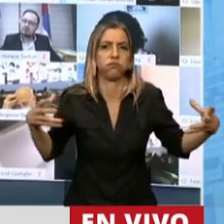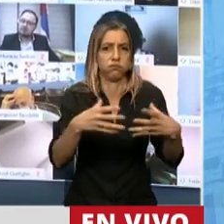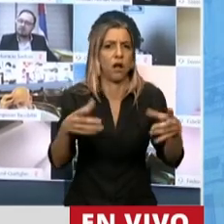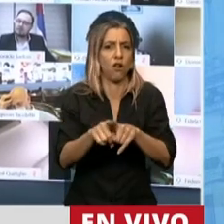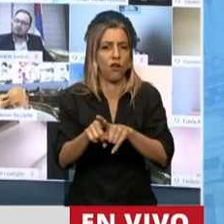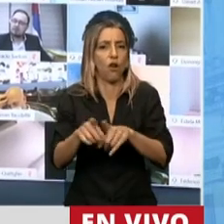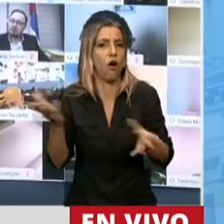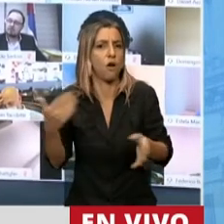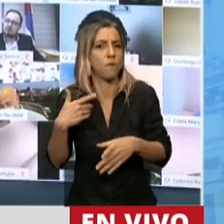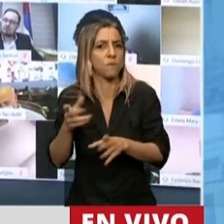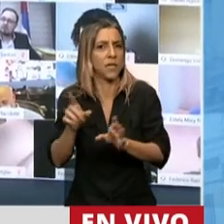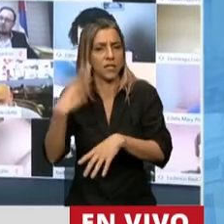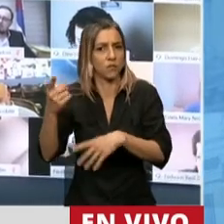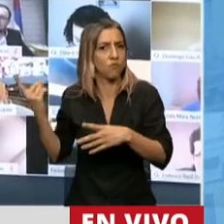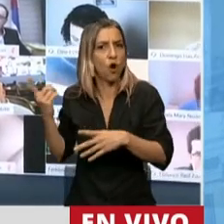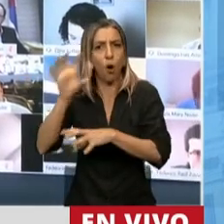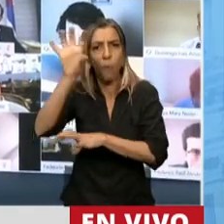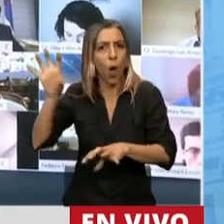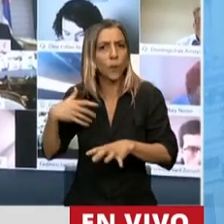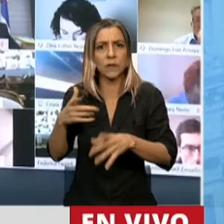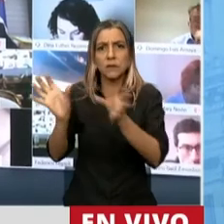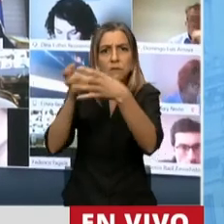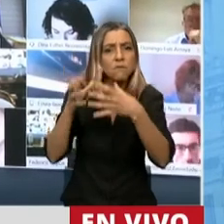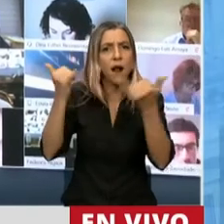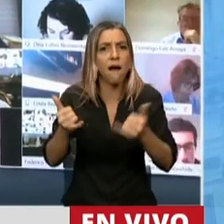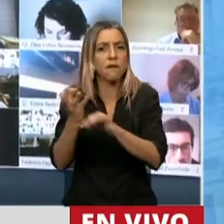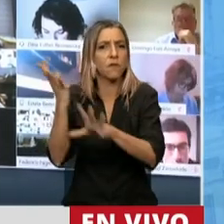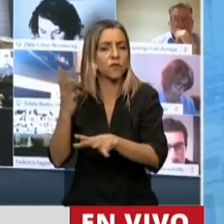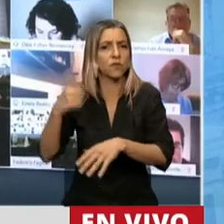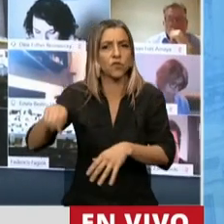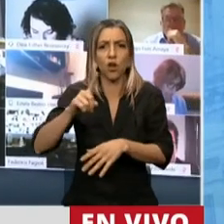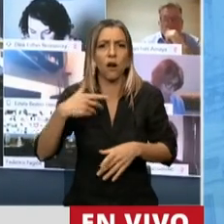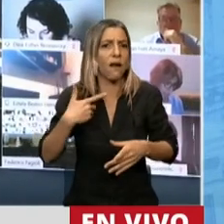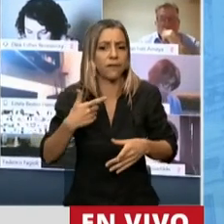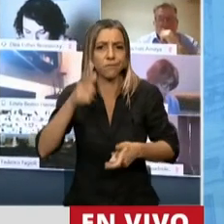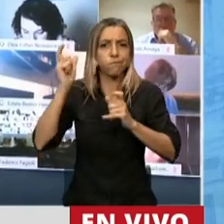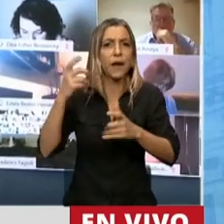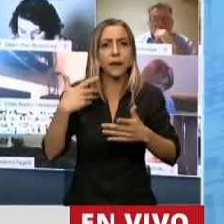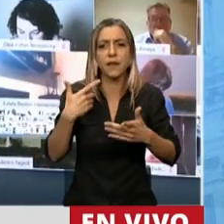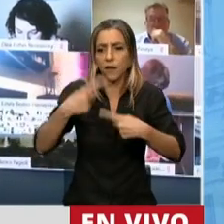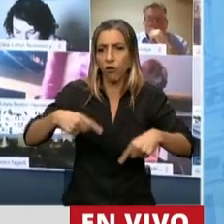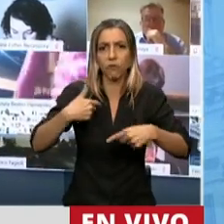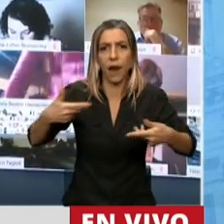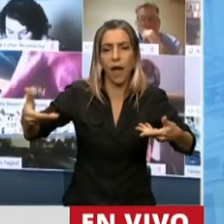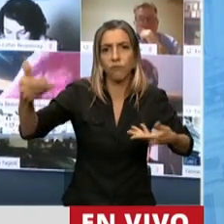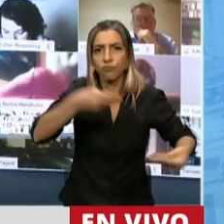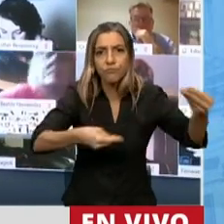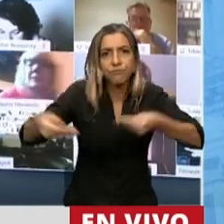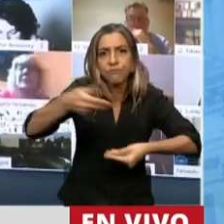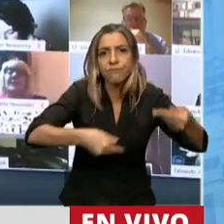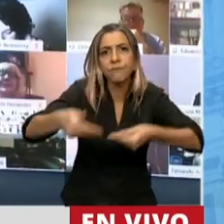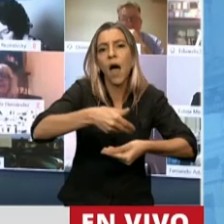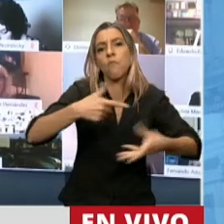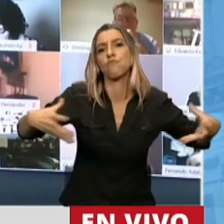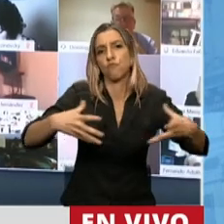Radical de la provincia. Hay una experiencia importante para contribuir al objetivo último de esta